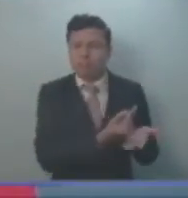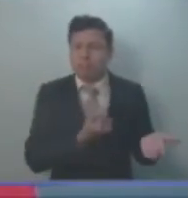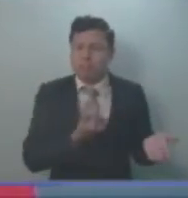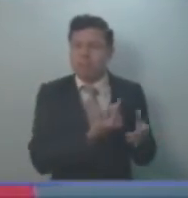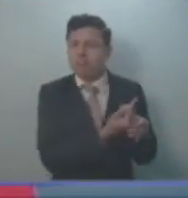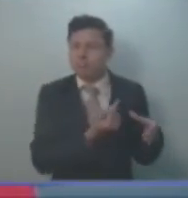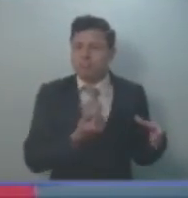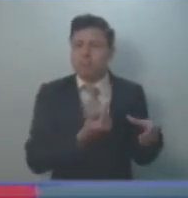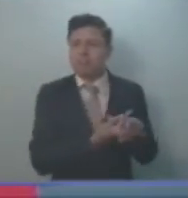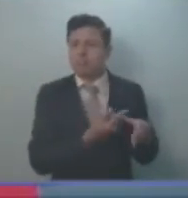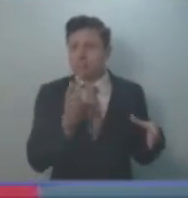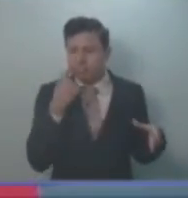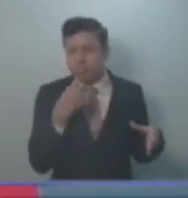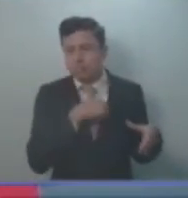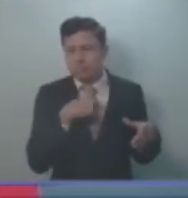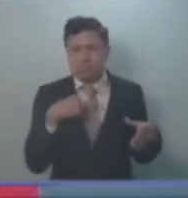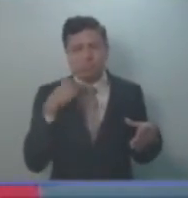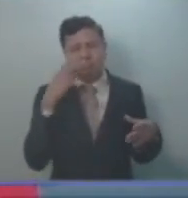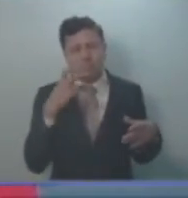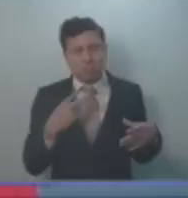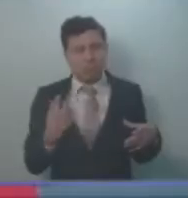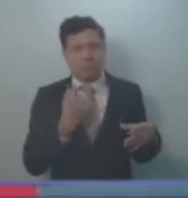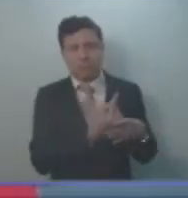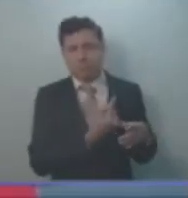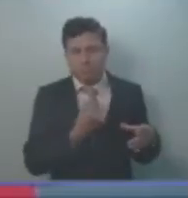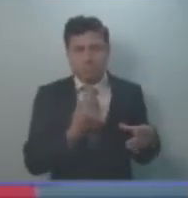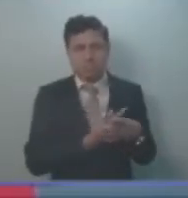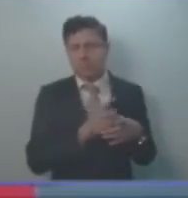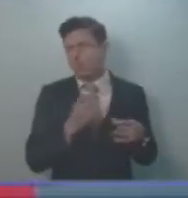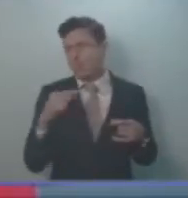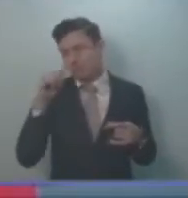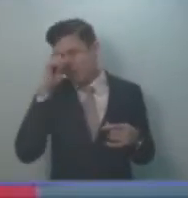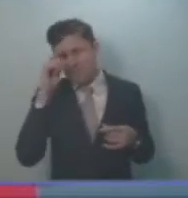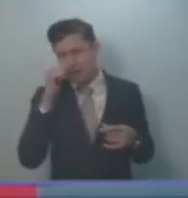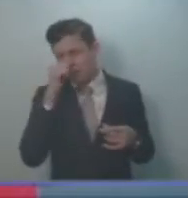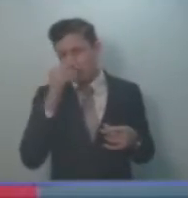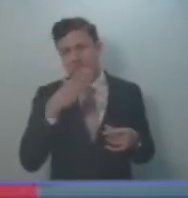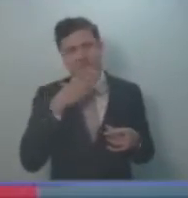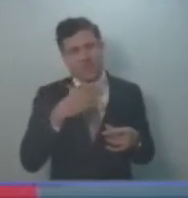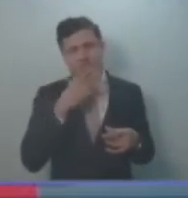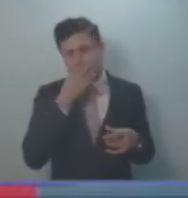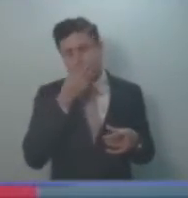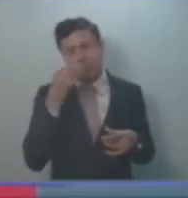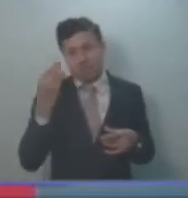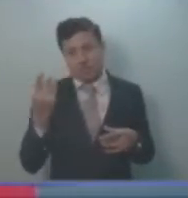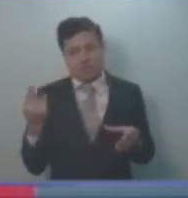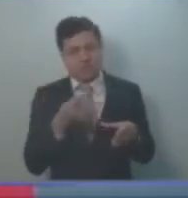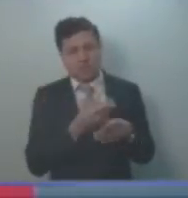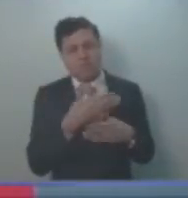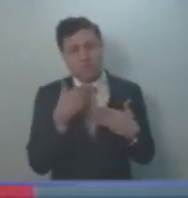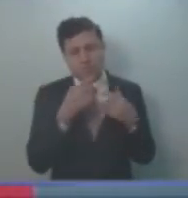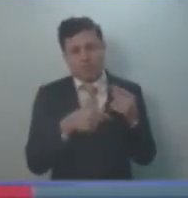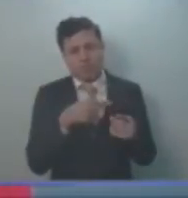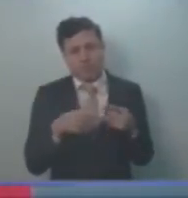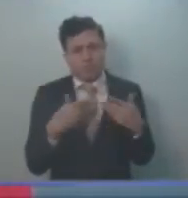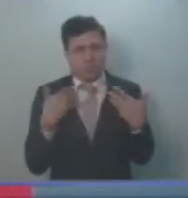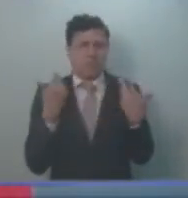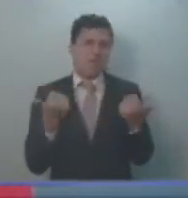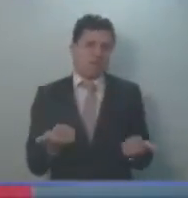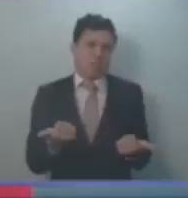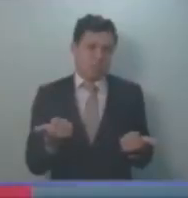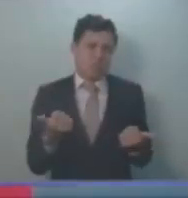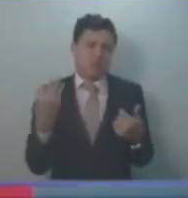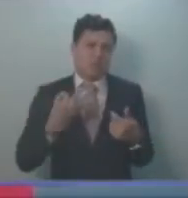poder recuperarse y sobrellevar las secuelas de cada sesión de tratamientos como la radioterapia,